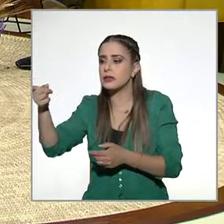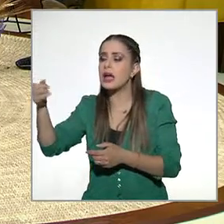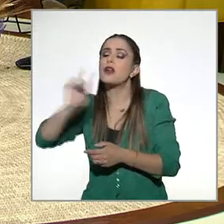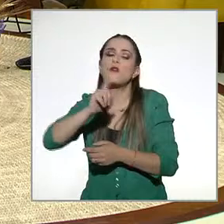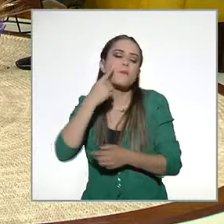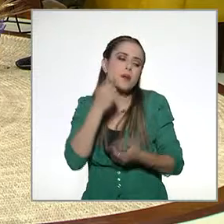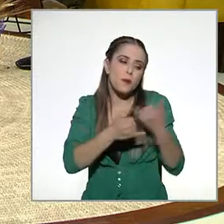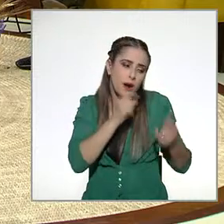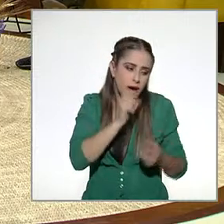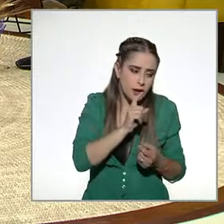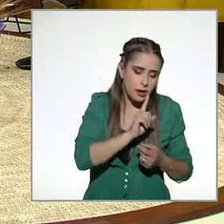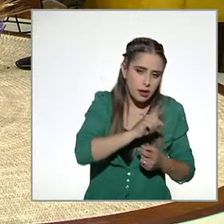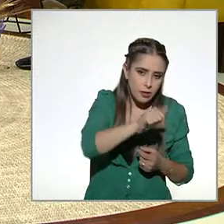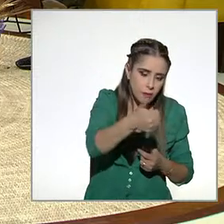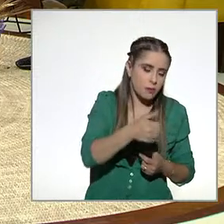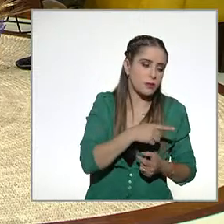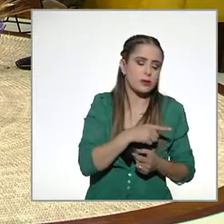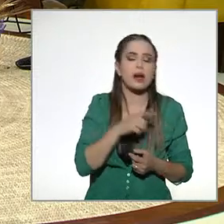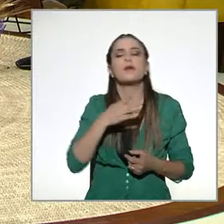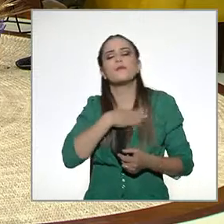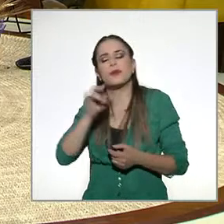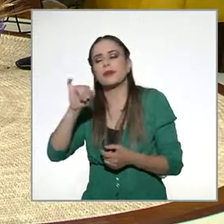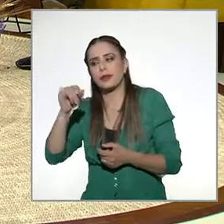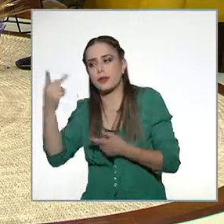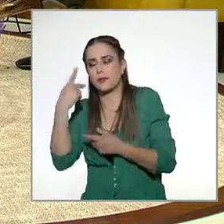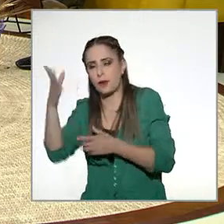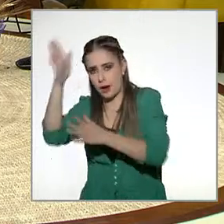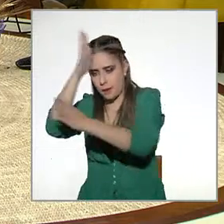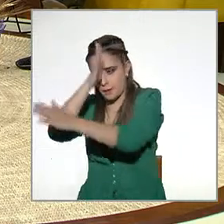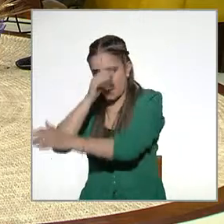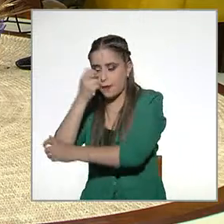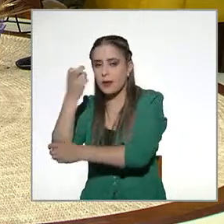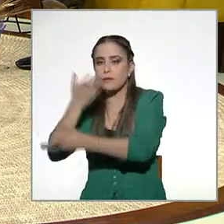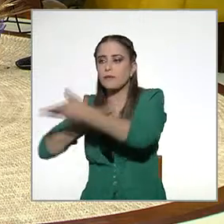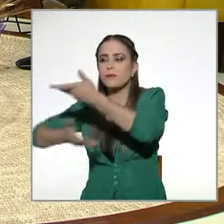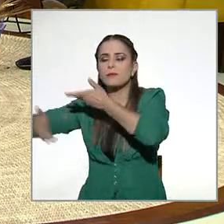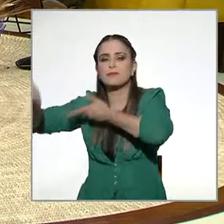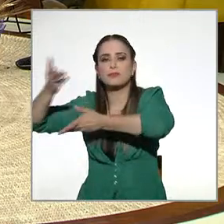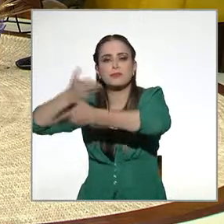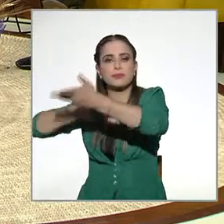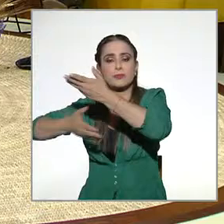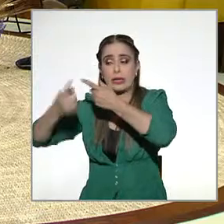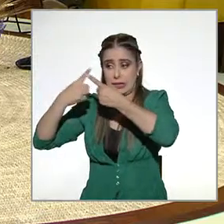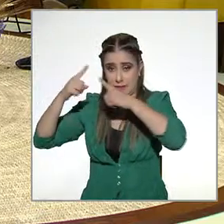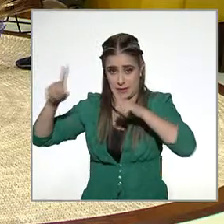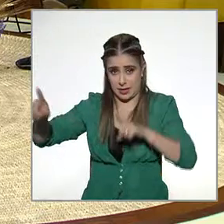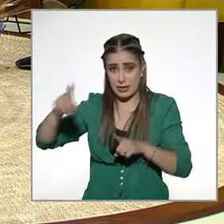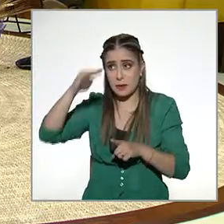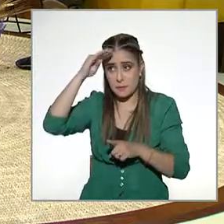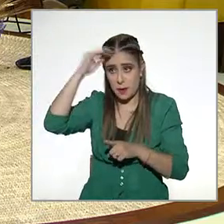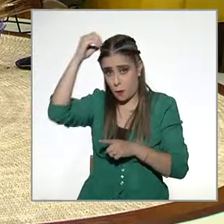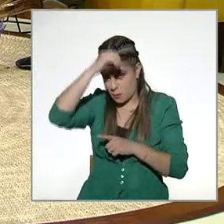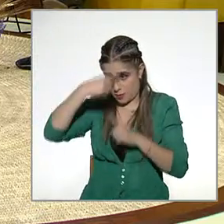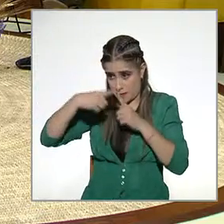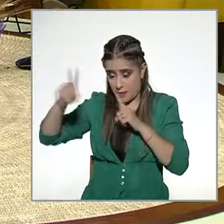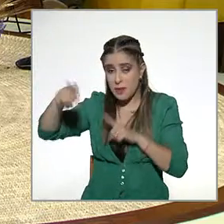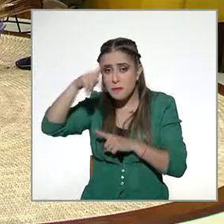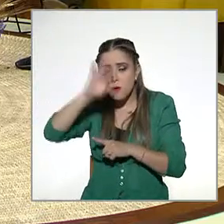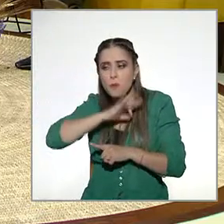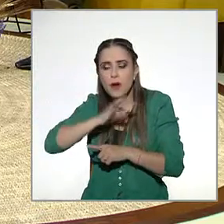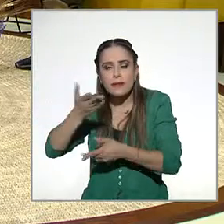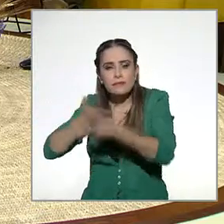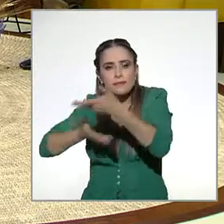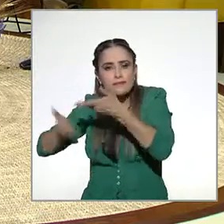del juego, de la amistad. Compartimos lo semejante y somos semejantes en lo diferente, ¿no? Pero esa experiencia no es cualquiera.